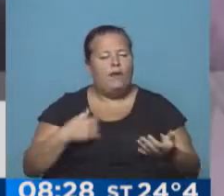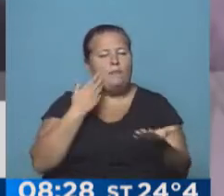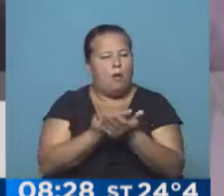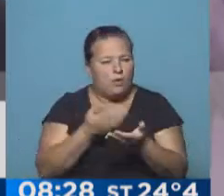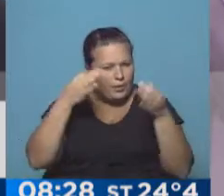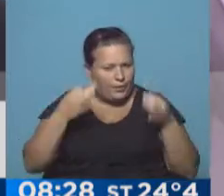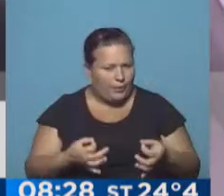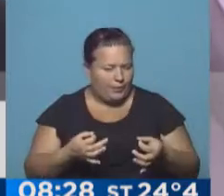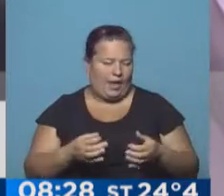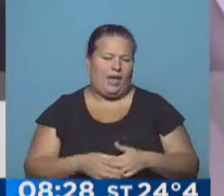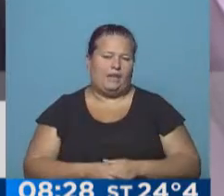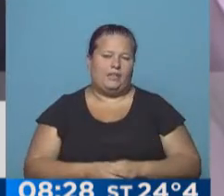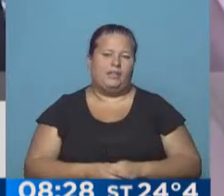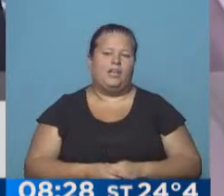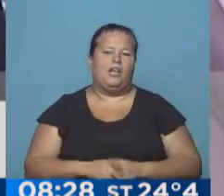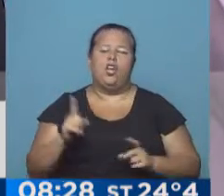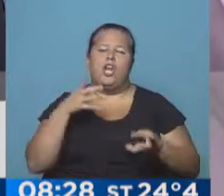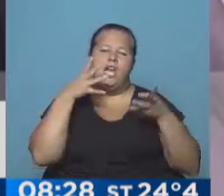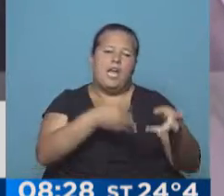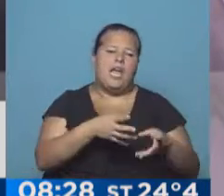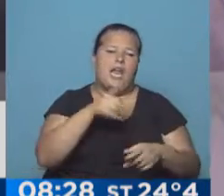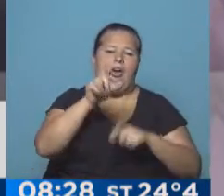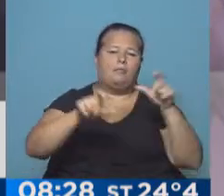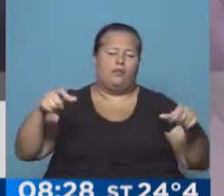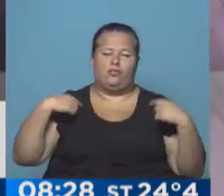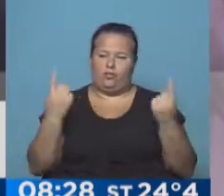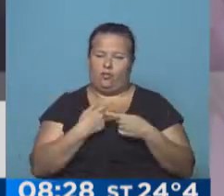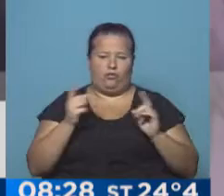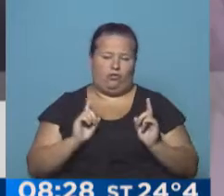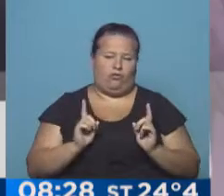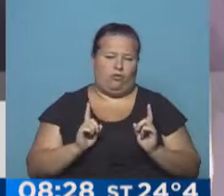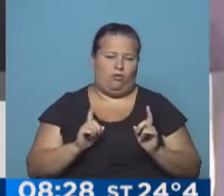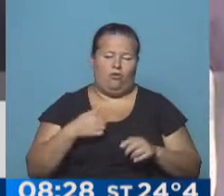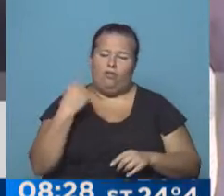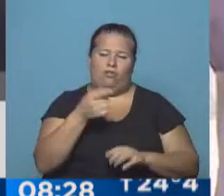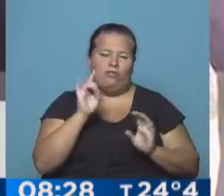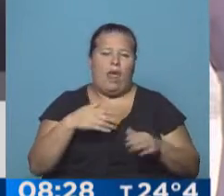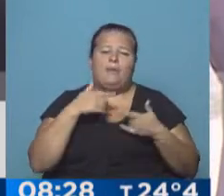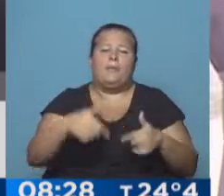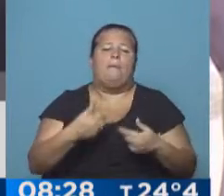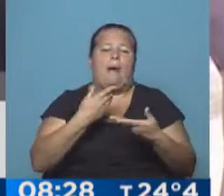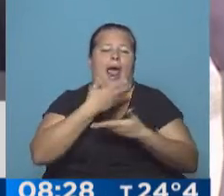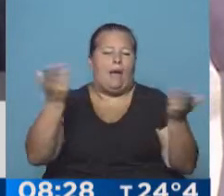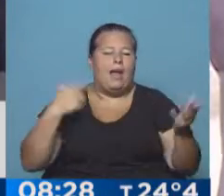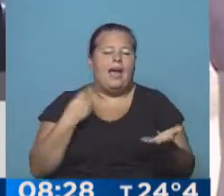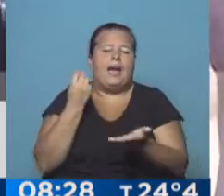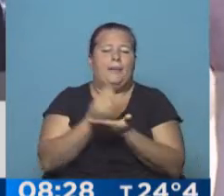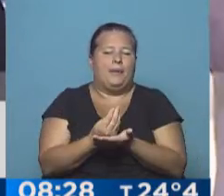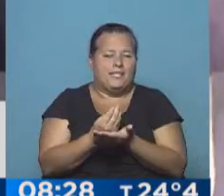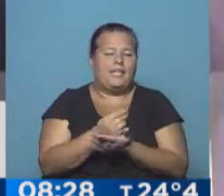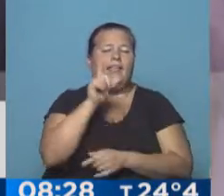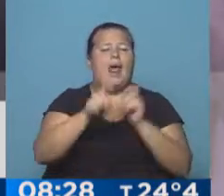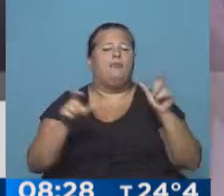propuesta y que no ataquen a los mensajeros, que es nada más que eso. Somos representantes